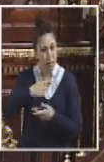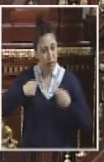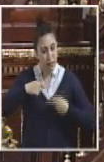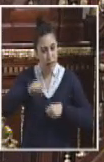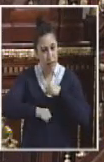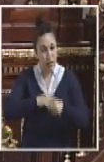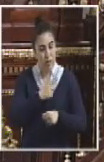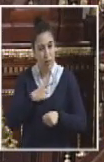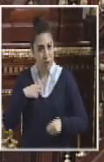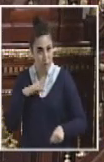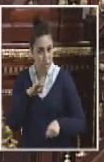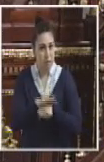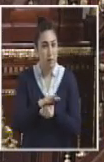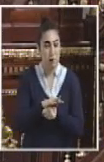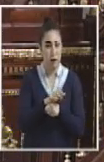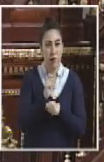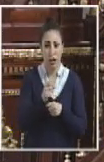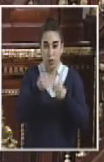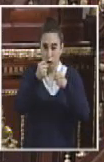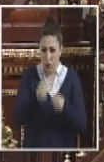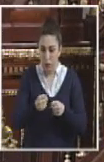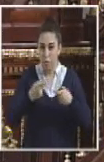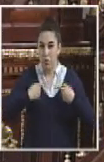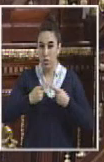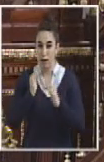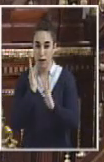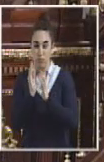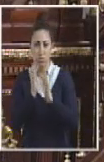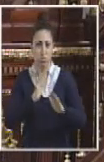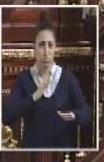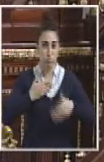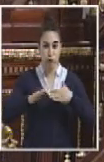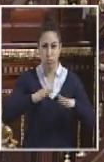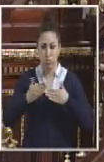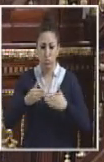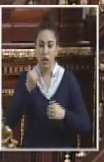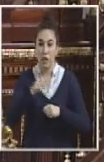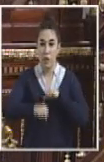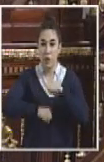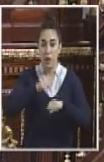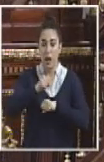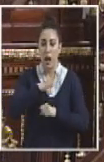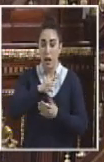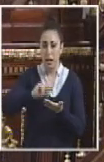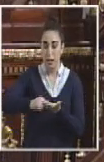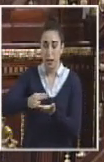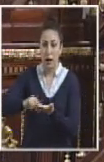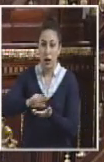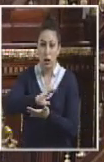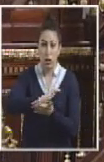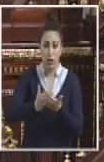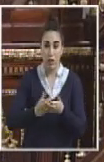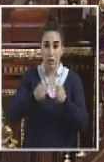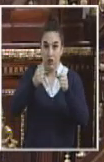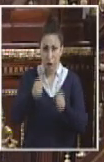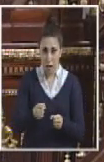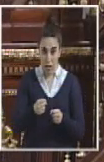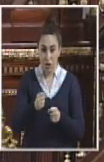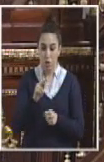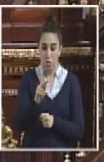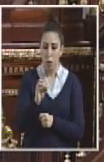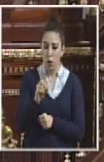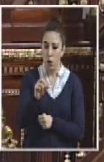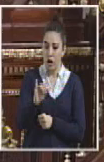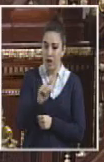la integridad de peatones y ciclistas a través de la suscripción de un contrato de seguro por medio de una póliza